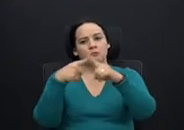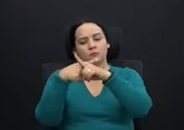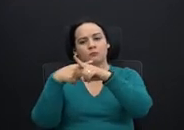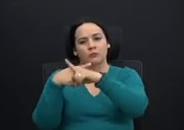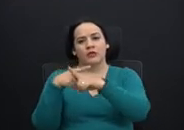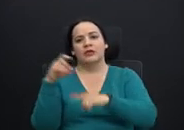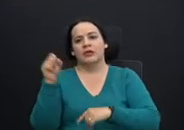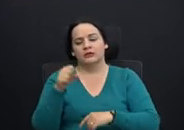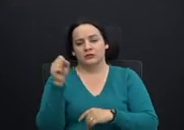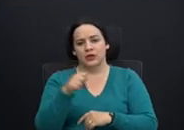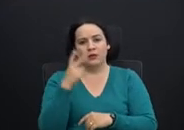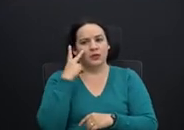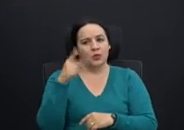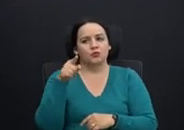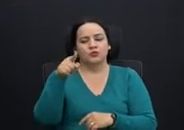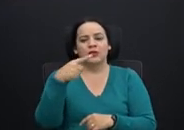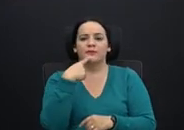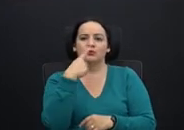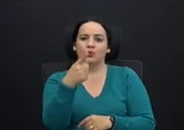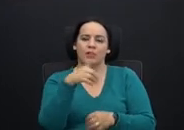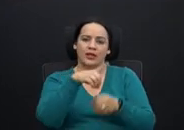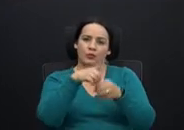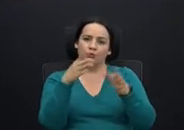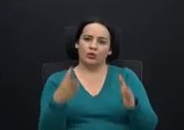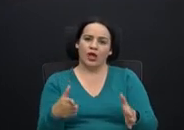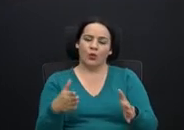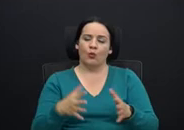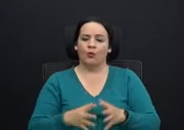son evidentes y que usted menciona, diputado.